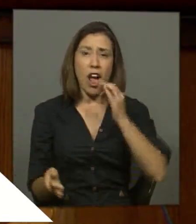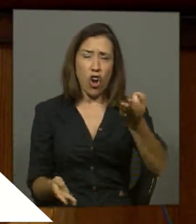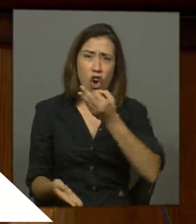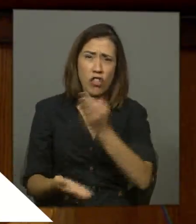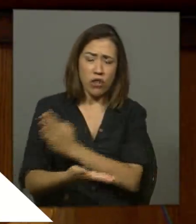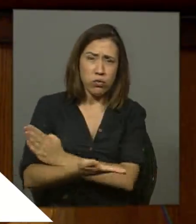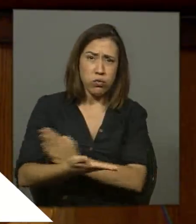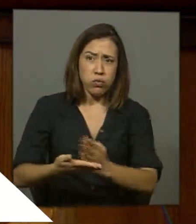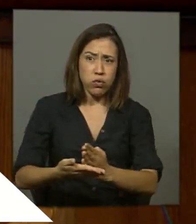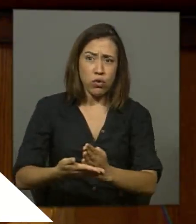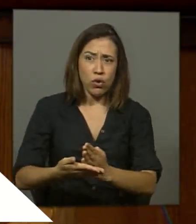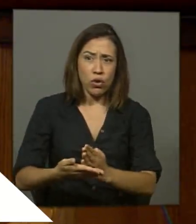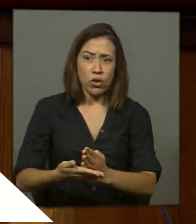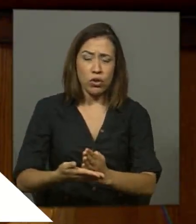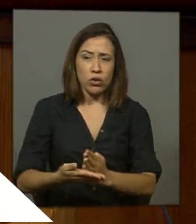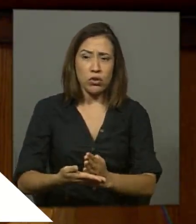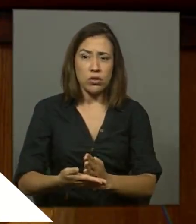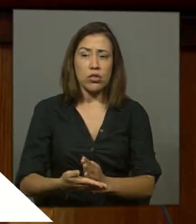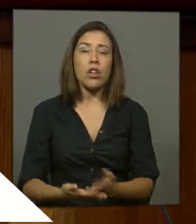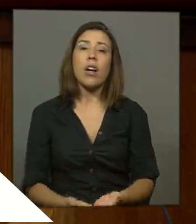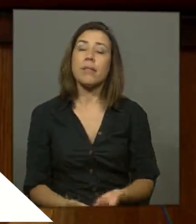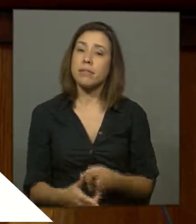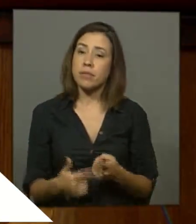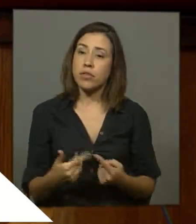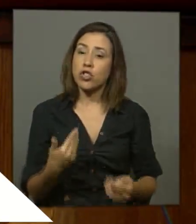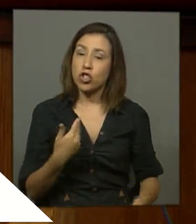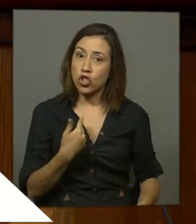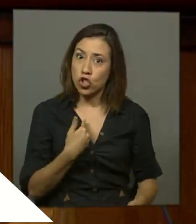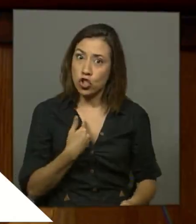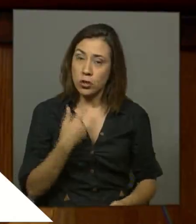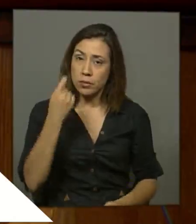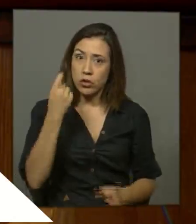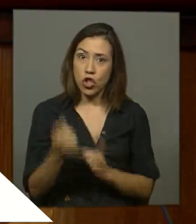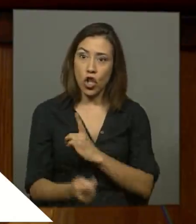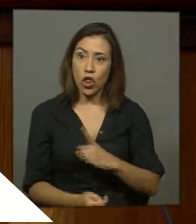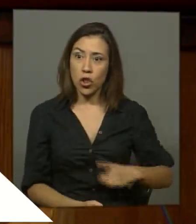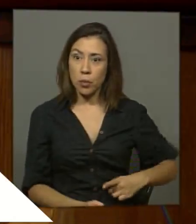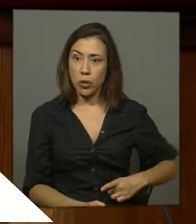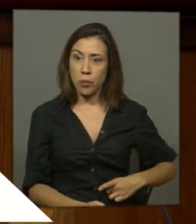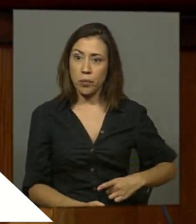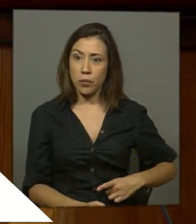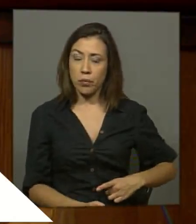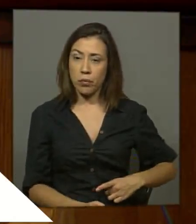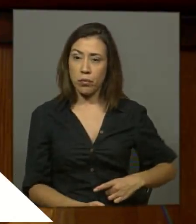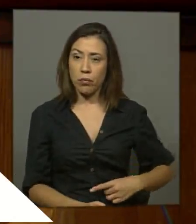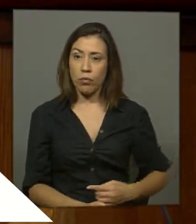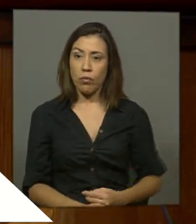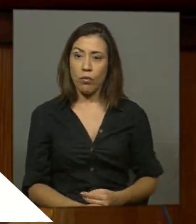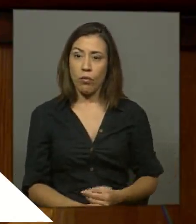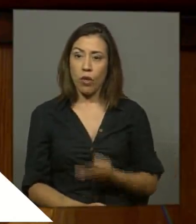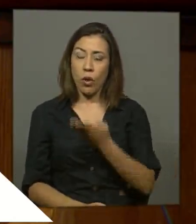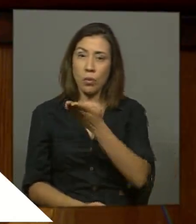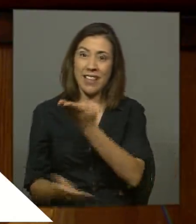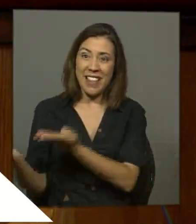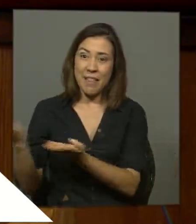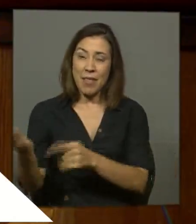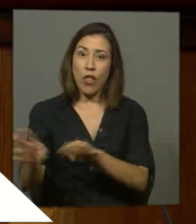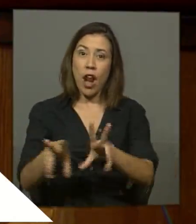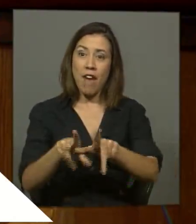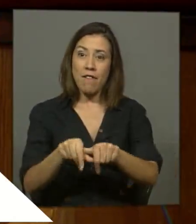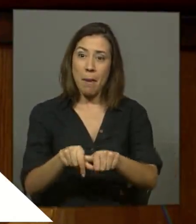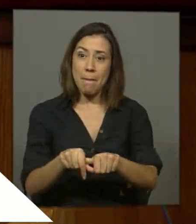el caso que lo lo afecta entonces Yo supongo diputado Supongo diputado que usted ha invitado esta